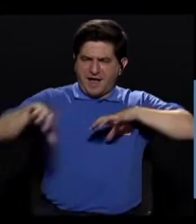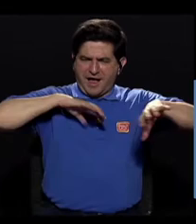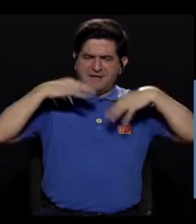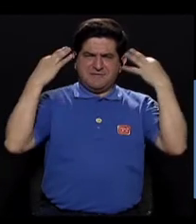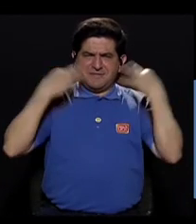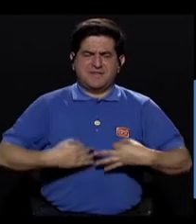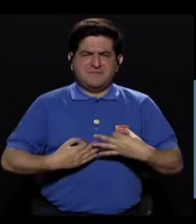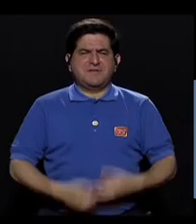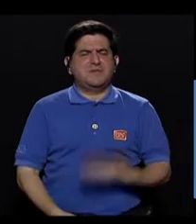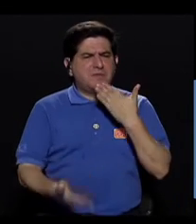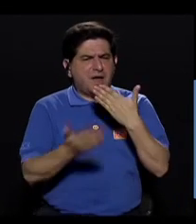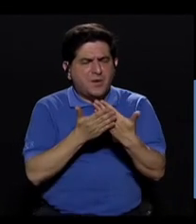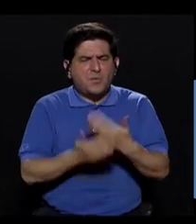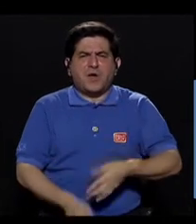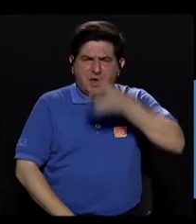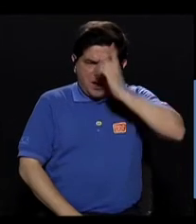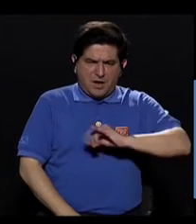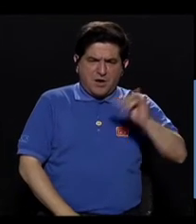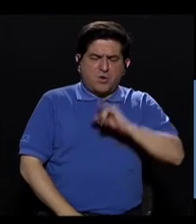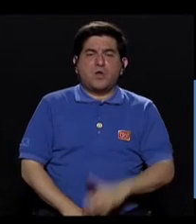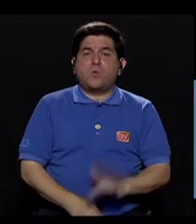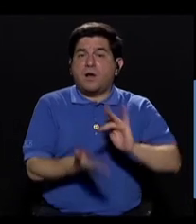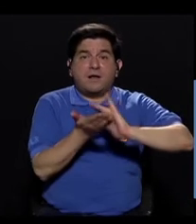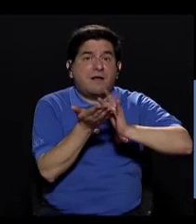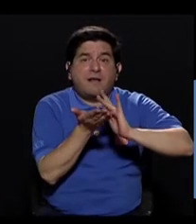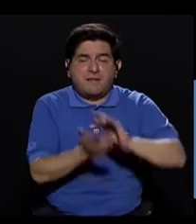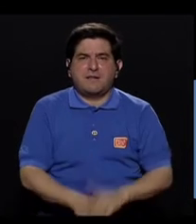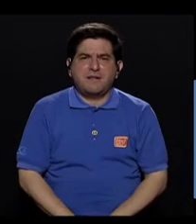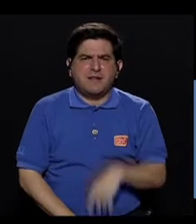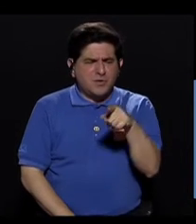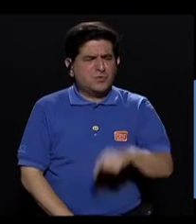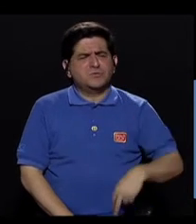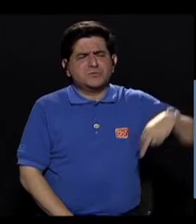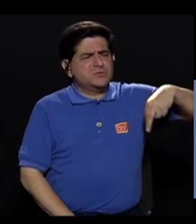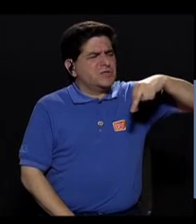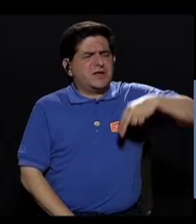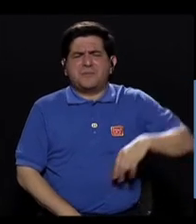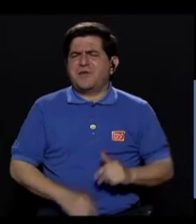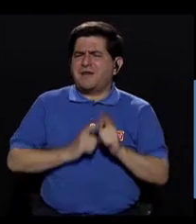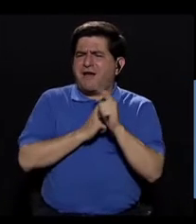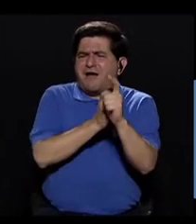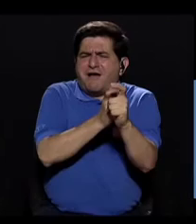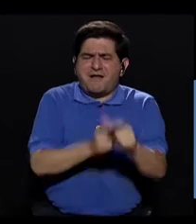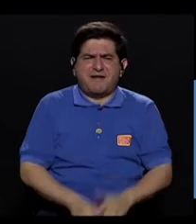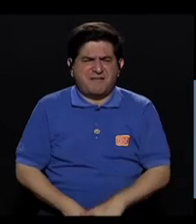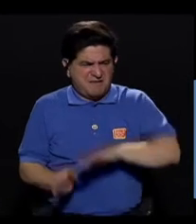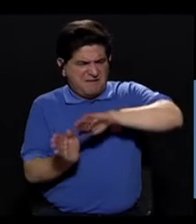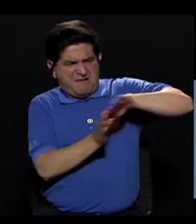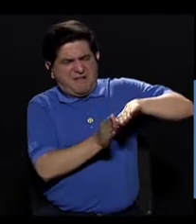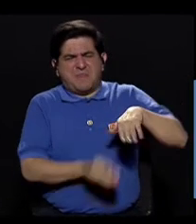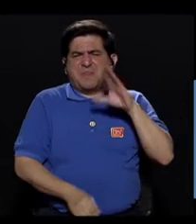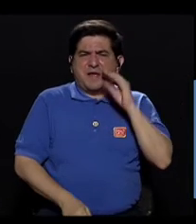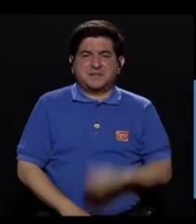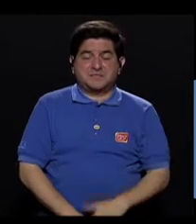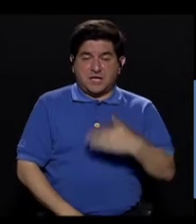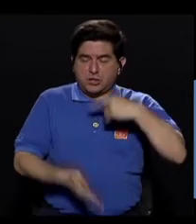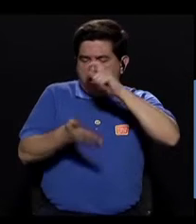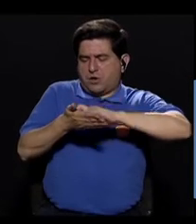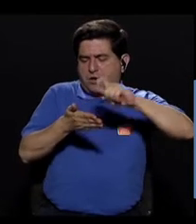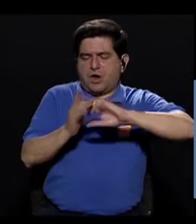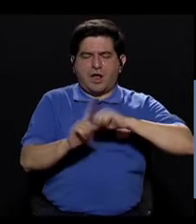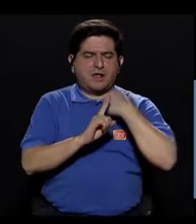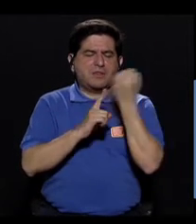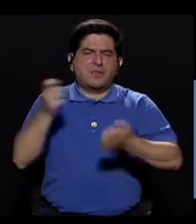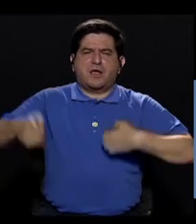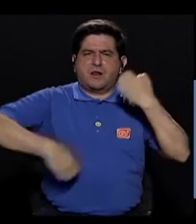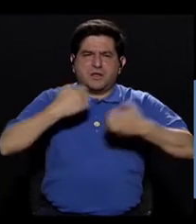correr y deja atrás a la bestia. Lleva un diario sobre tu estado de ánimo. Anota tus pensamientos. A menudo ayuda a ver con más claridad. También